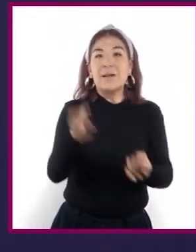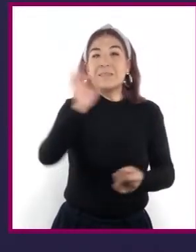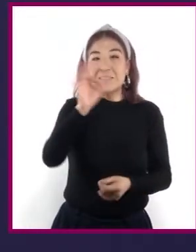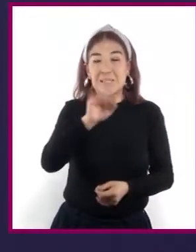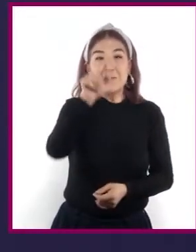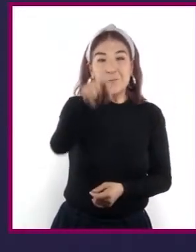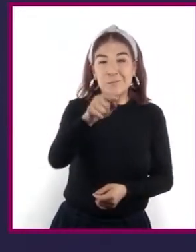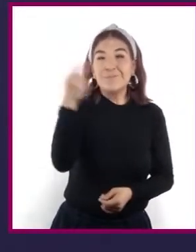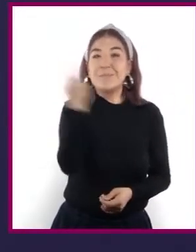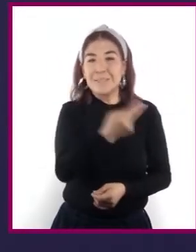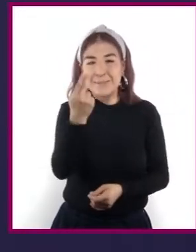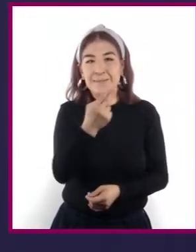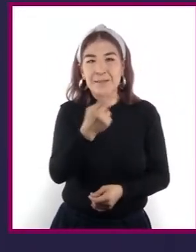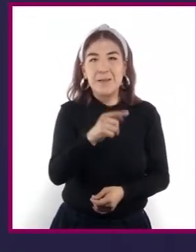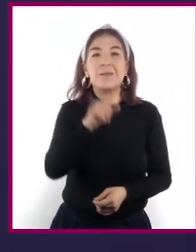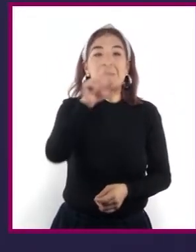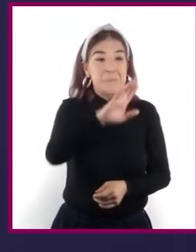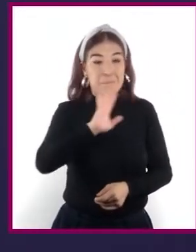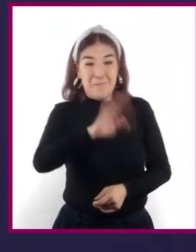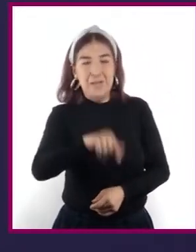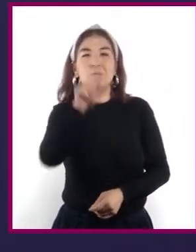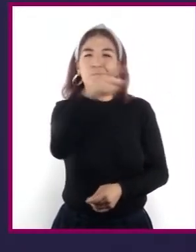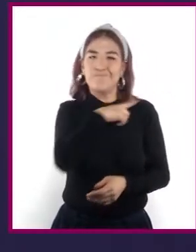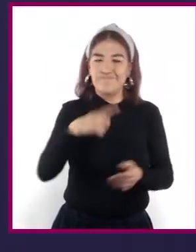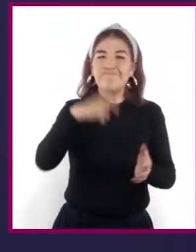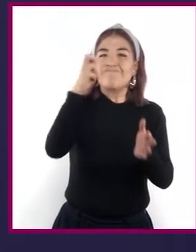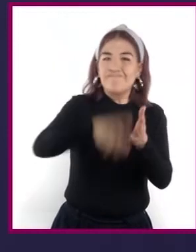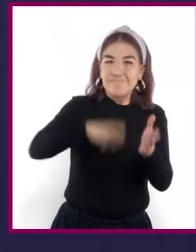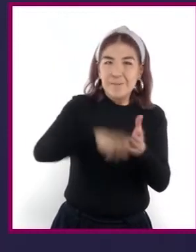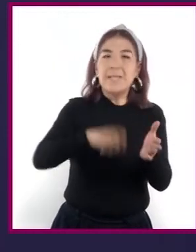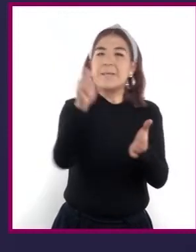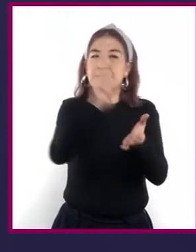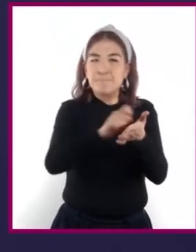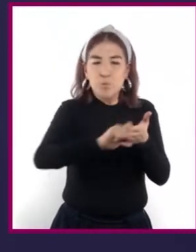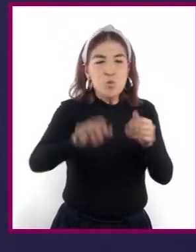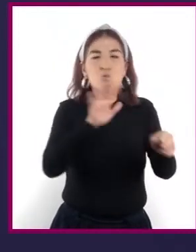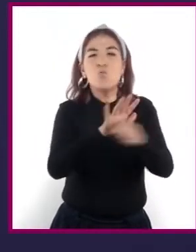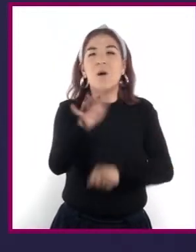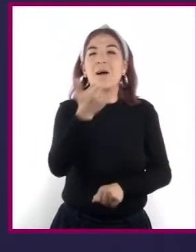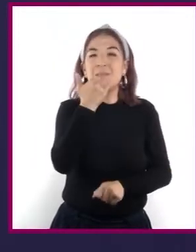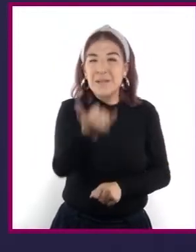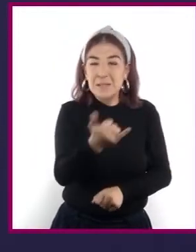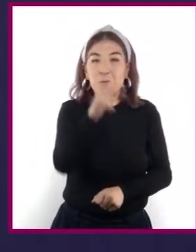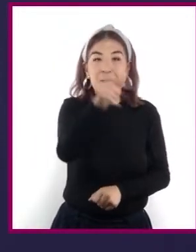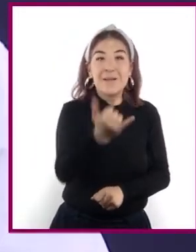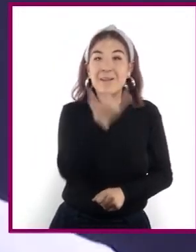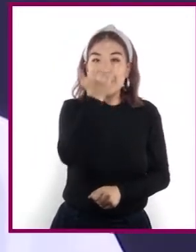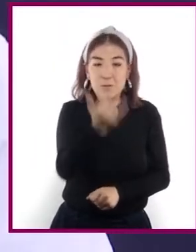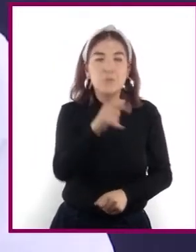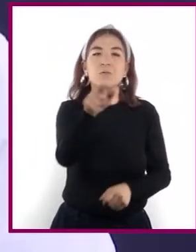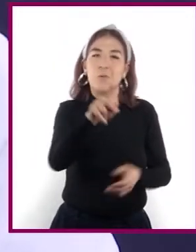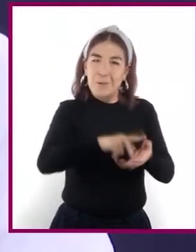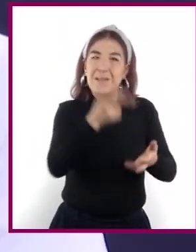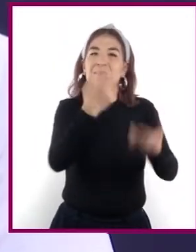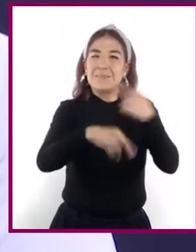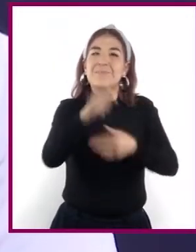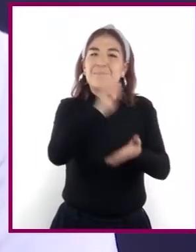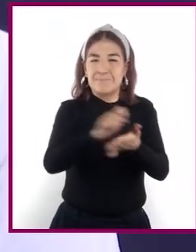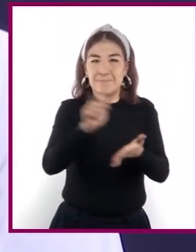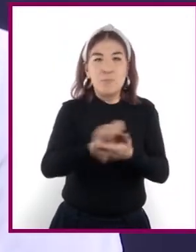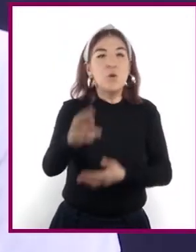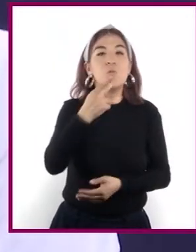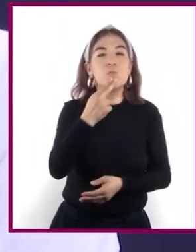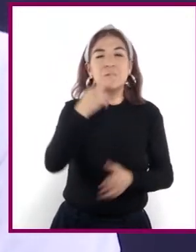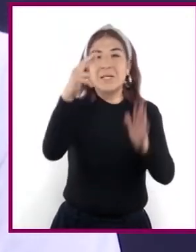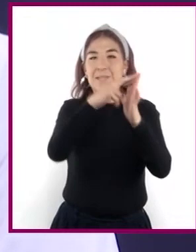de ser necesario, corrijan e identifiquen el error que se presentó en su desarrollo. Usemos la regla